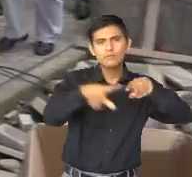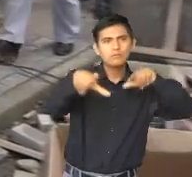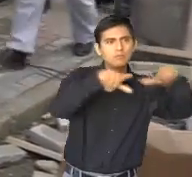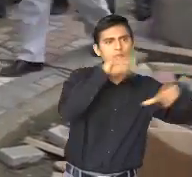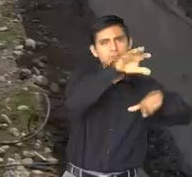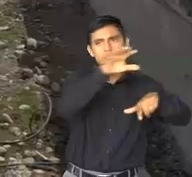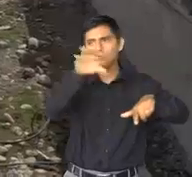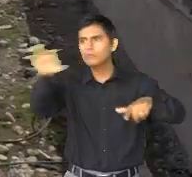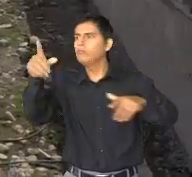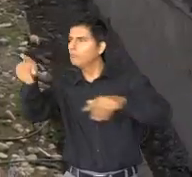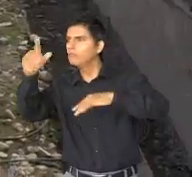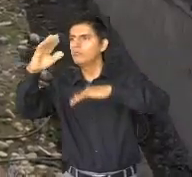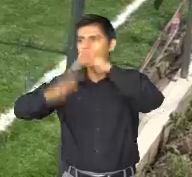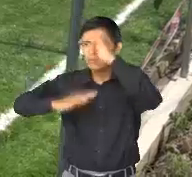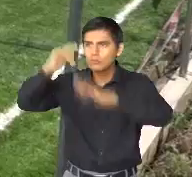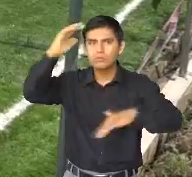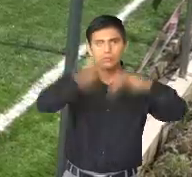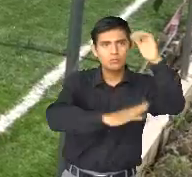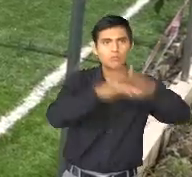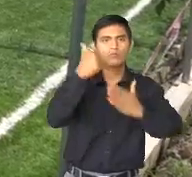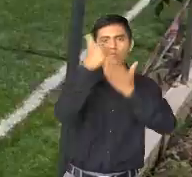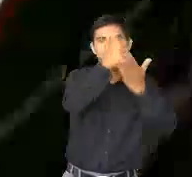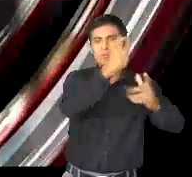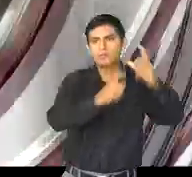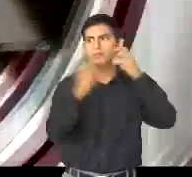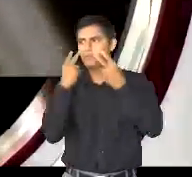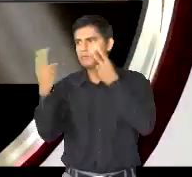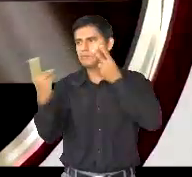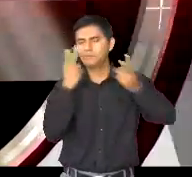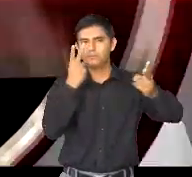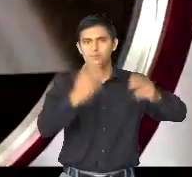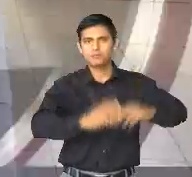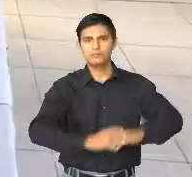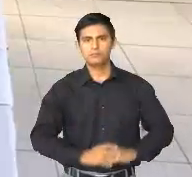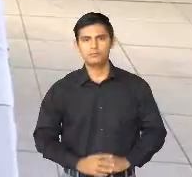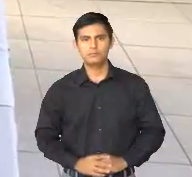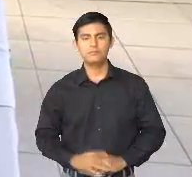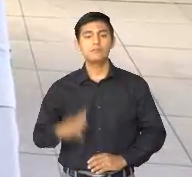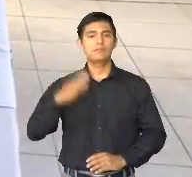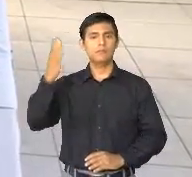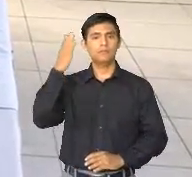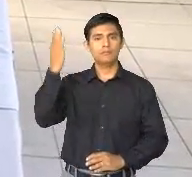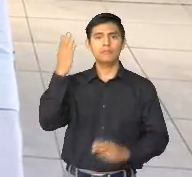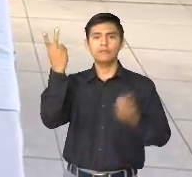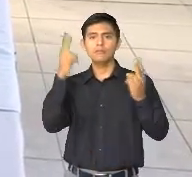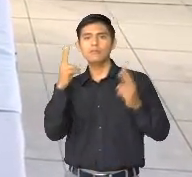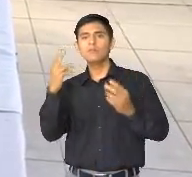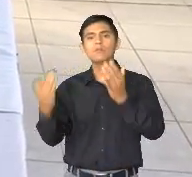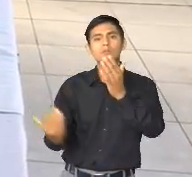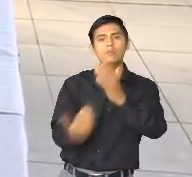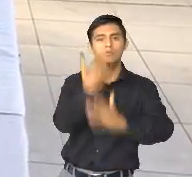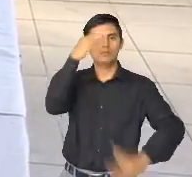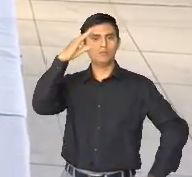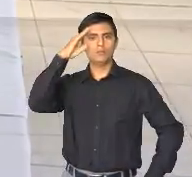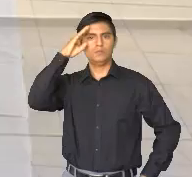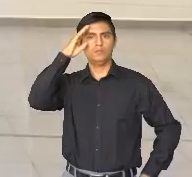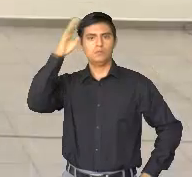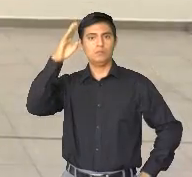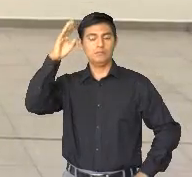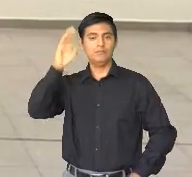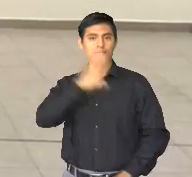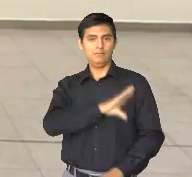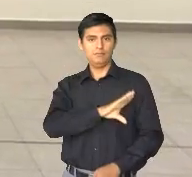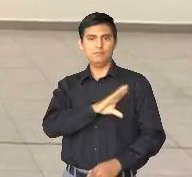ejecutan y se ejecutarán obras que benefician a la población. El señor alcalde posesionó a la nueva comisaria